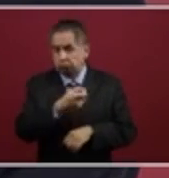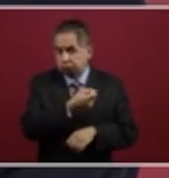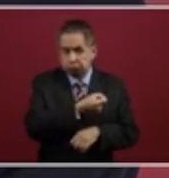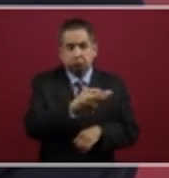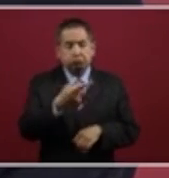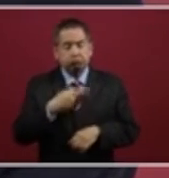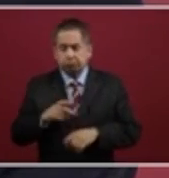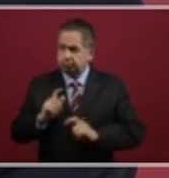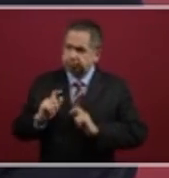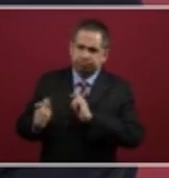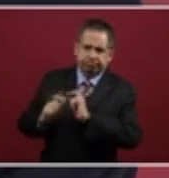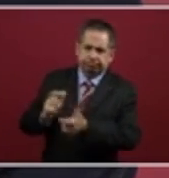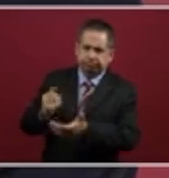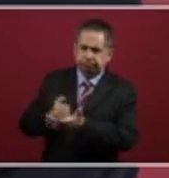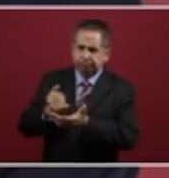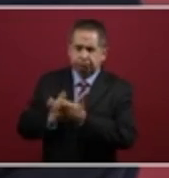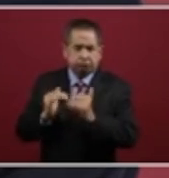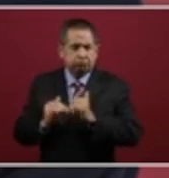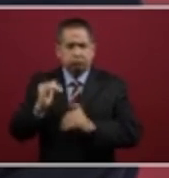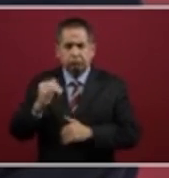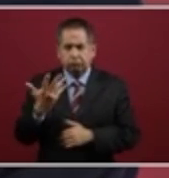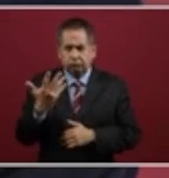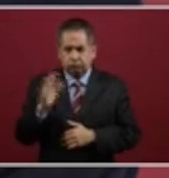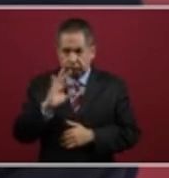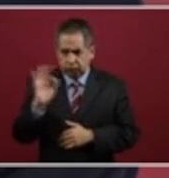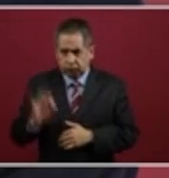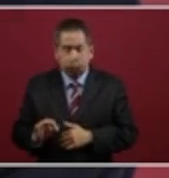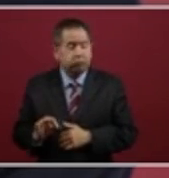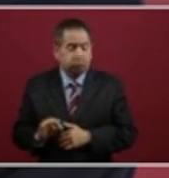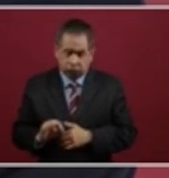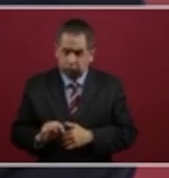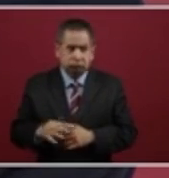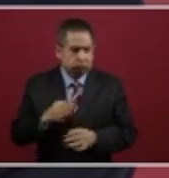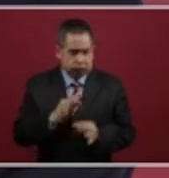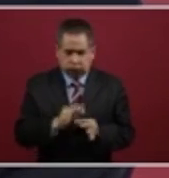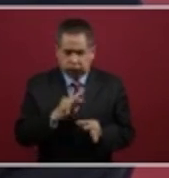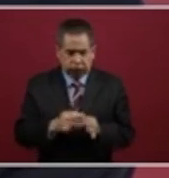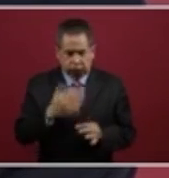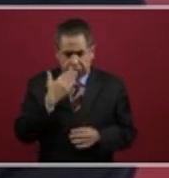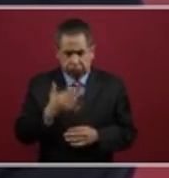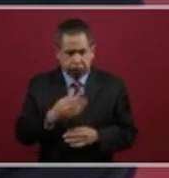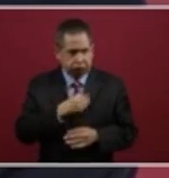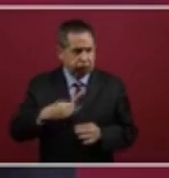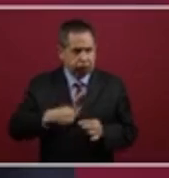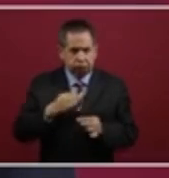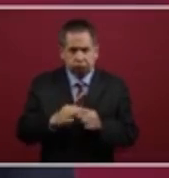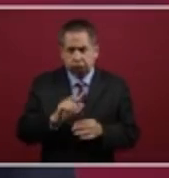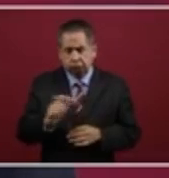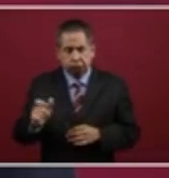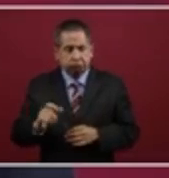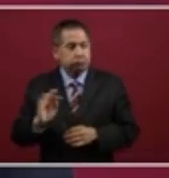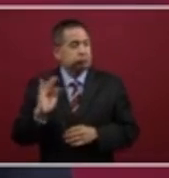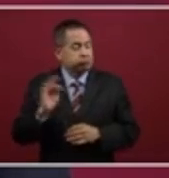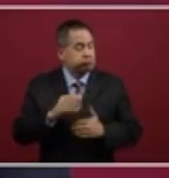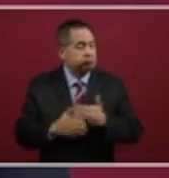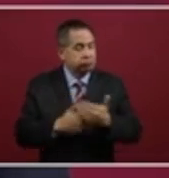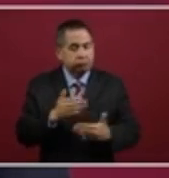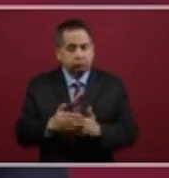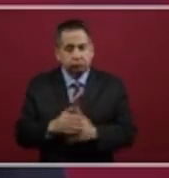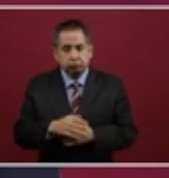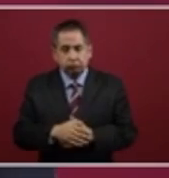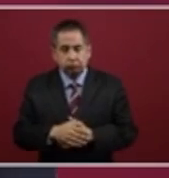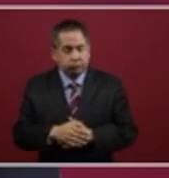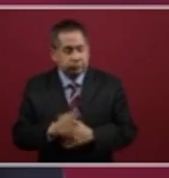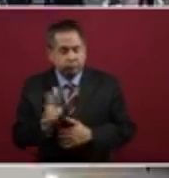recaudación en 5%. Si hubiese crecido el monto